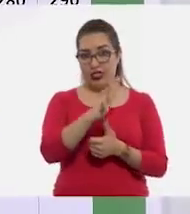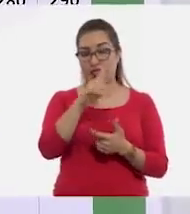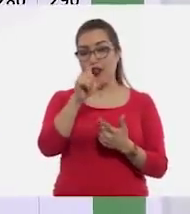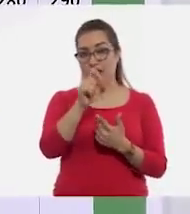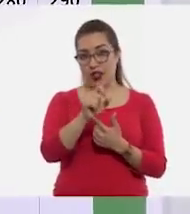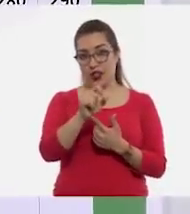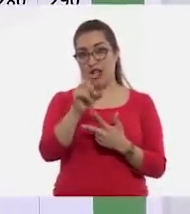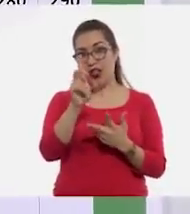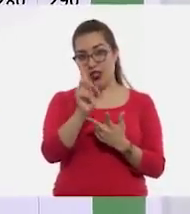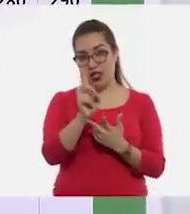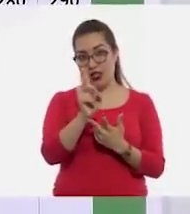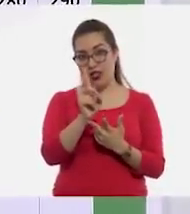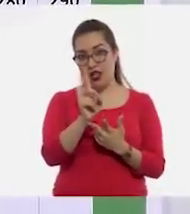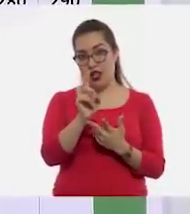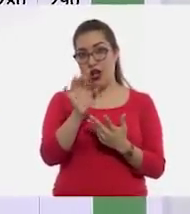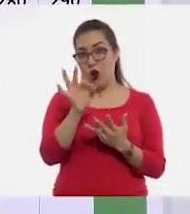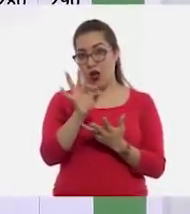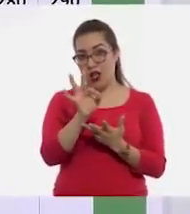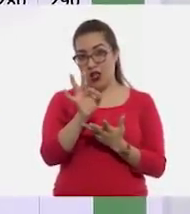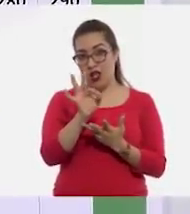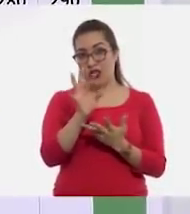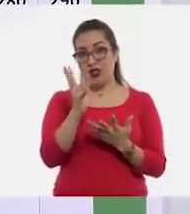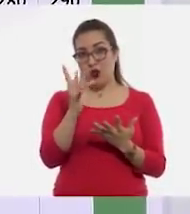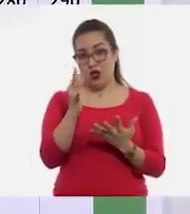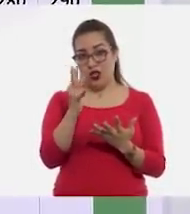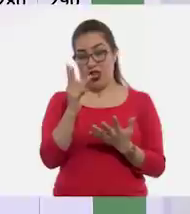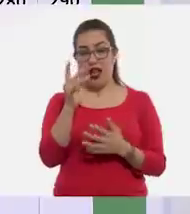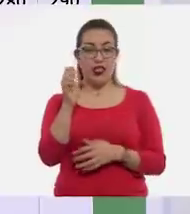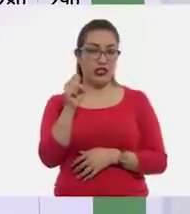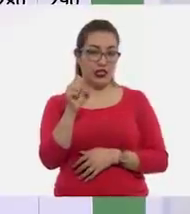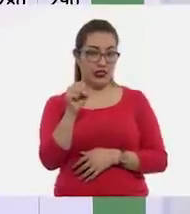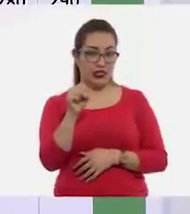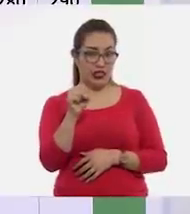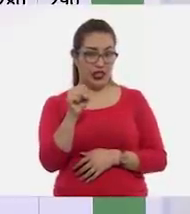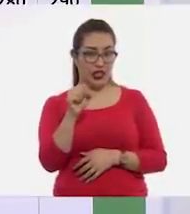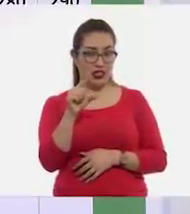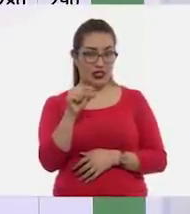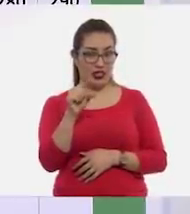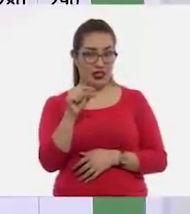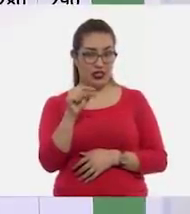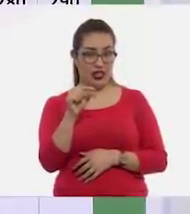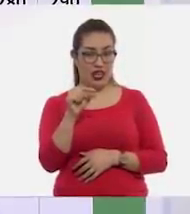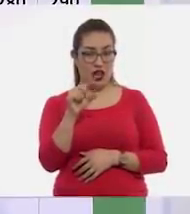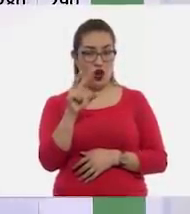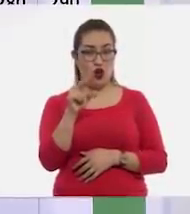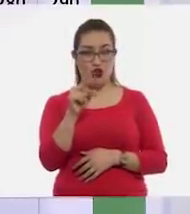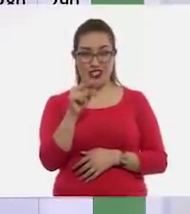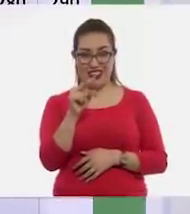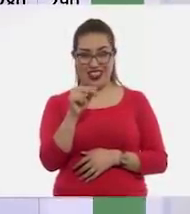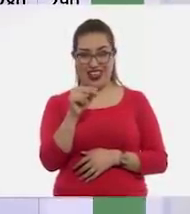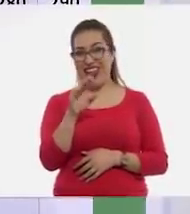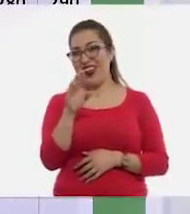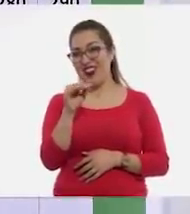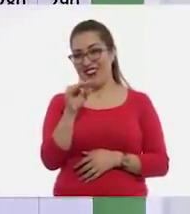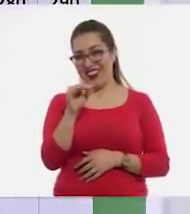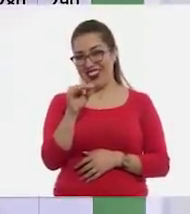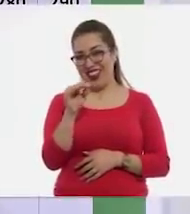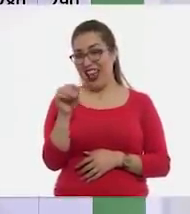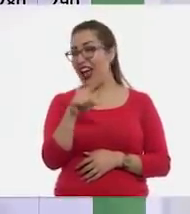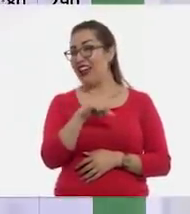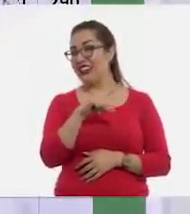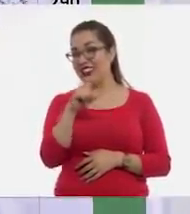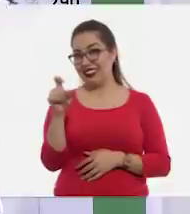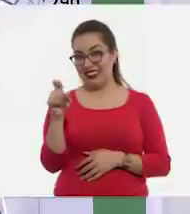20, 30, 40, 50, 60, 70, 80,